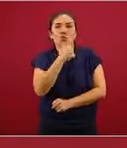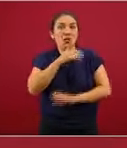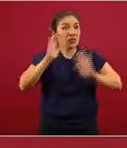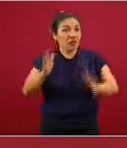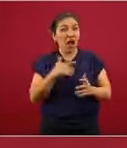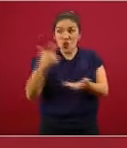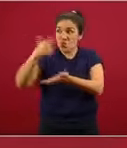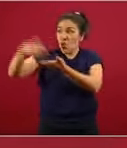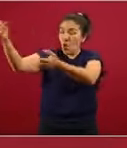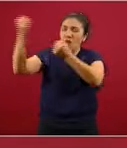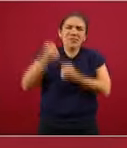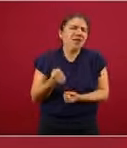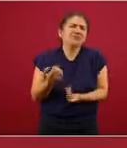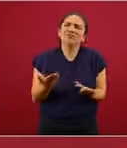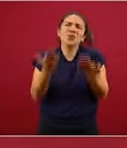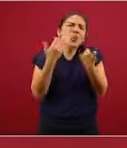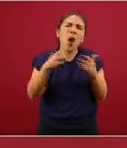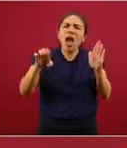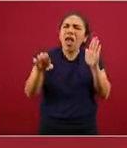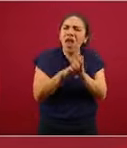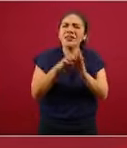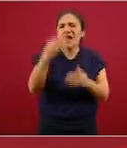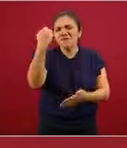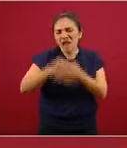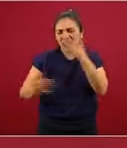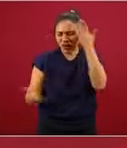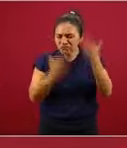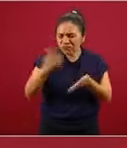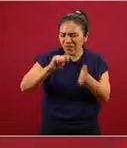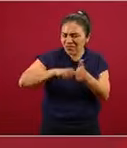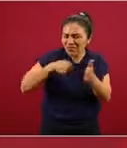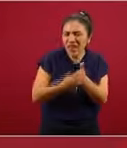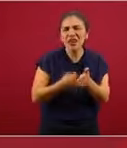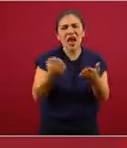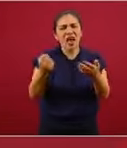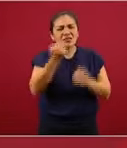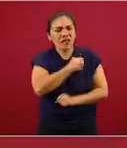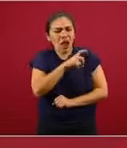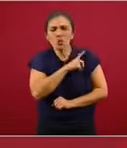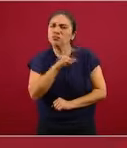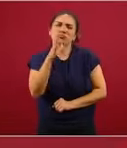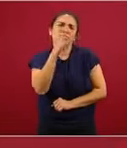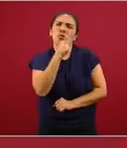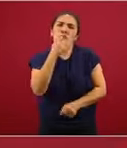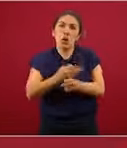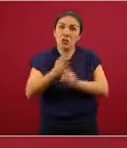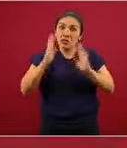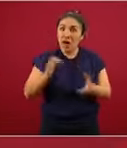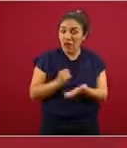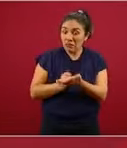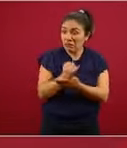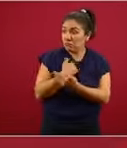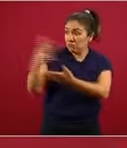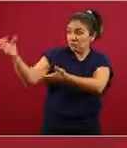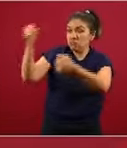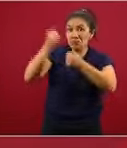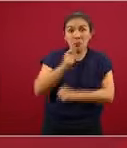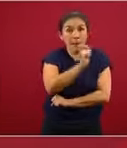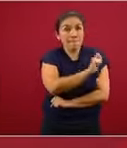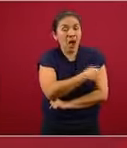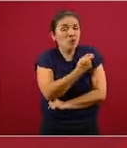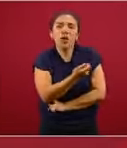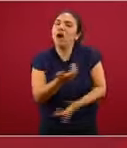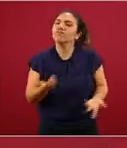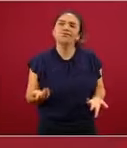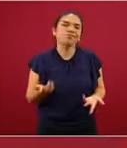términos éticos, en términos técnicos, en términos de salud pública. No se debe adoptar una medida, ninguna intervención, pero en